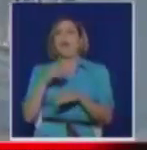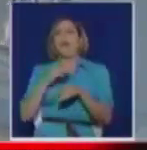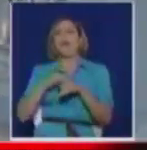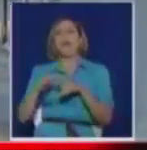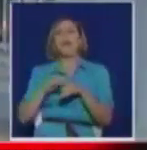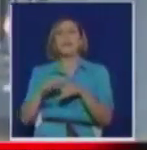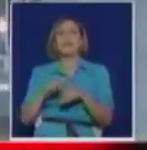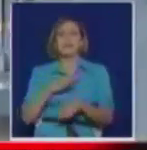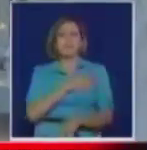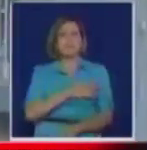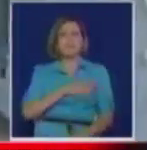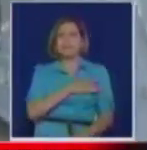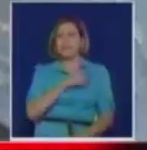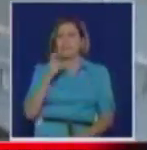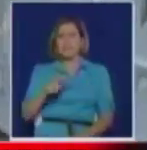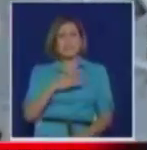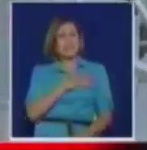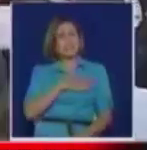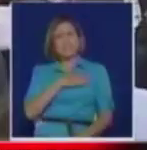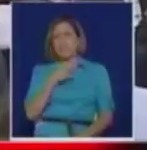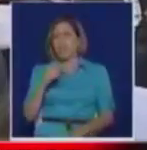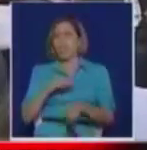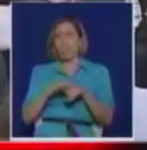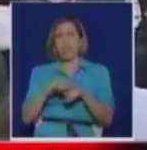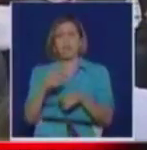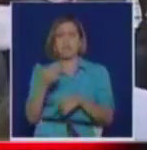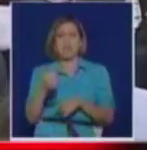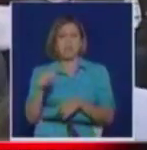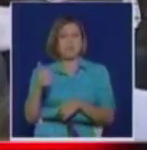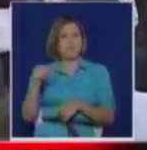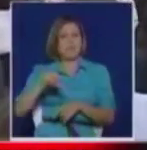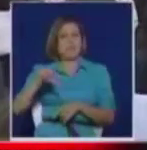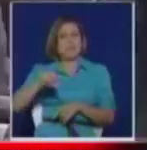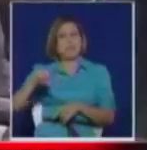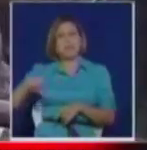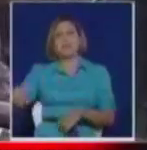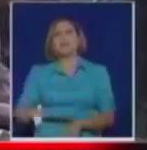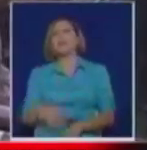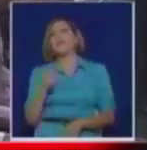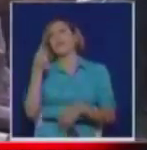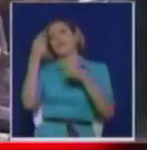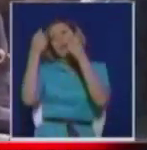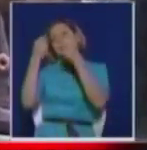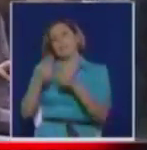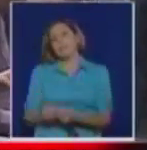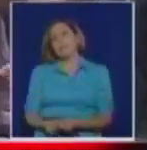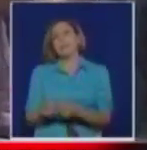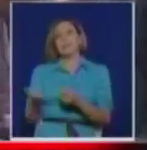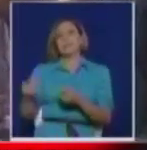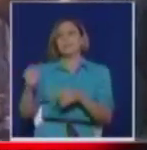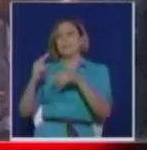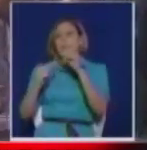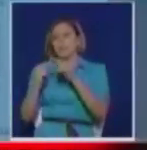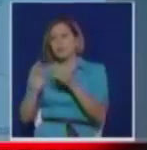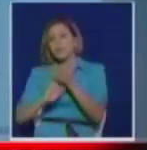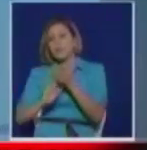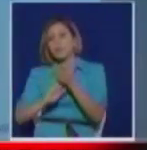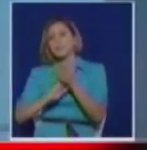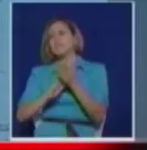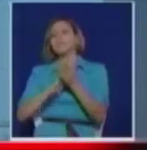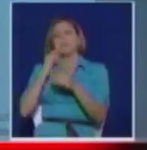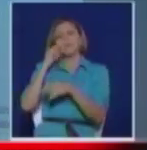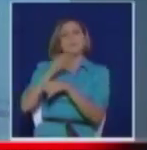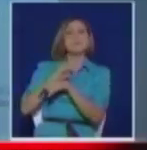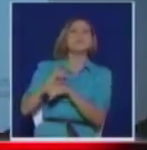la inconformidad de los usuarios. Los resultados del informe, que involucran temas como finanzas públicas, infraestructura e intervención